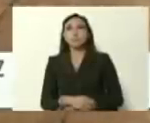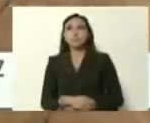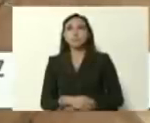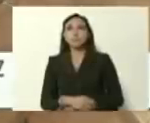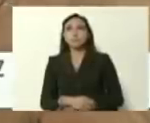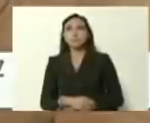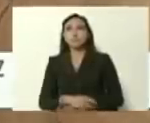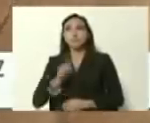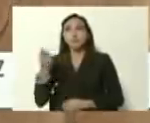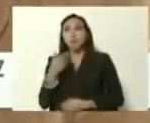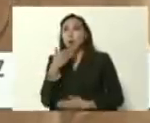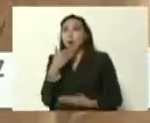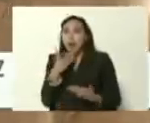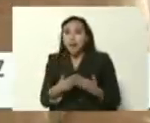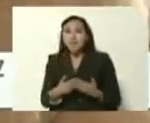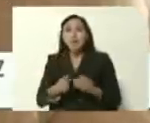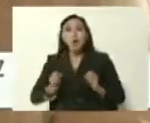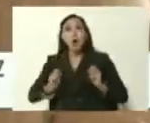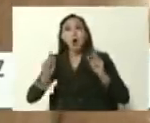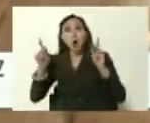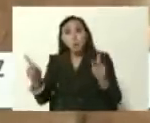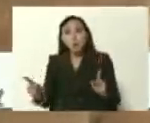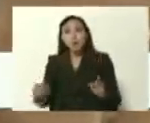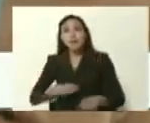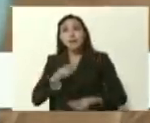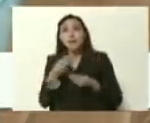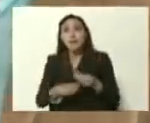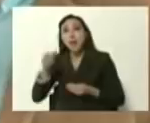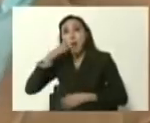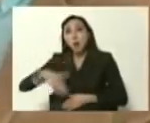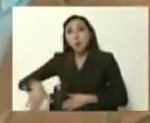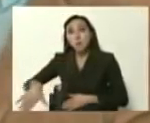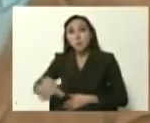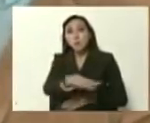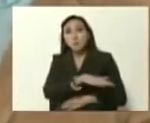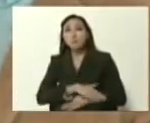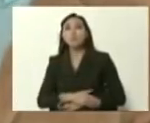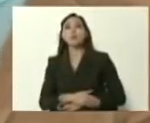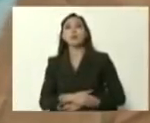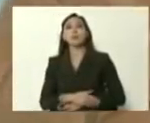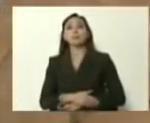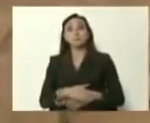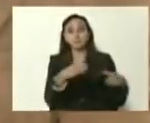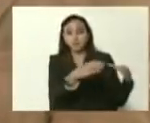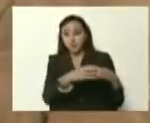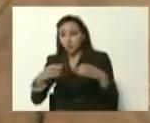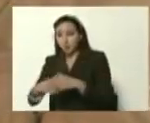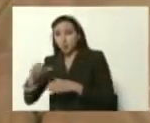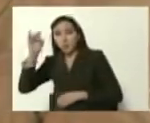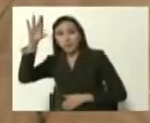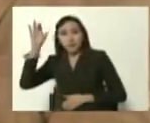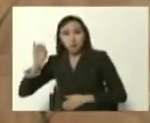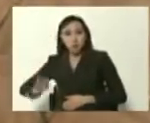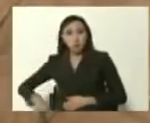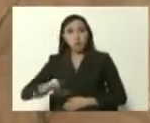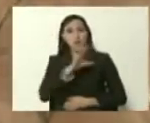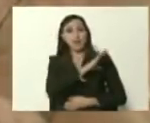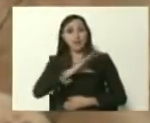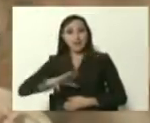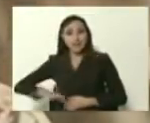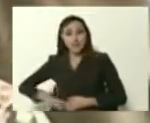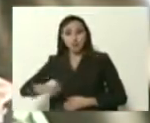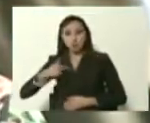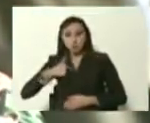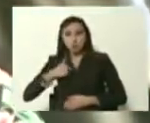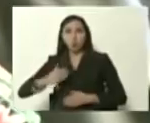Primero quiero agradecer la oportunidad que se le da al pueblo cristiano y a los pastores como dirigentes